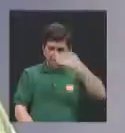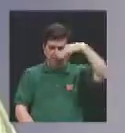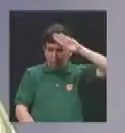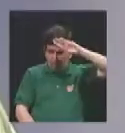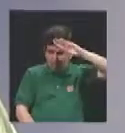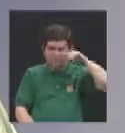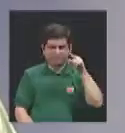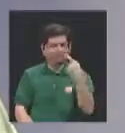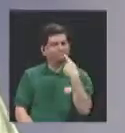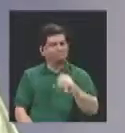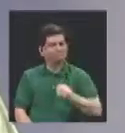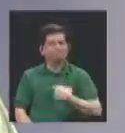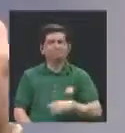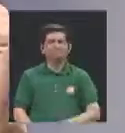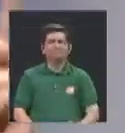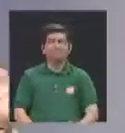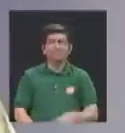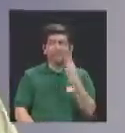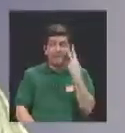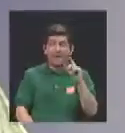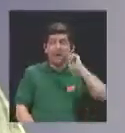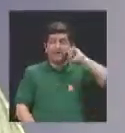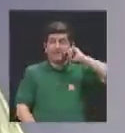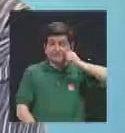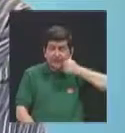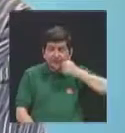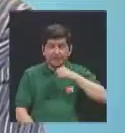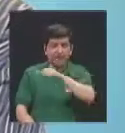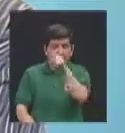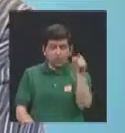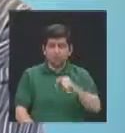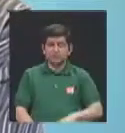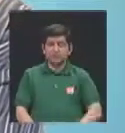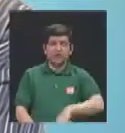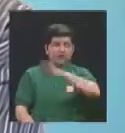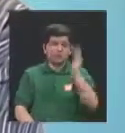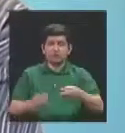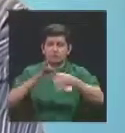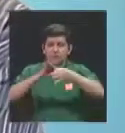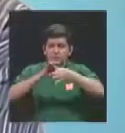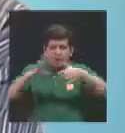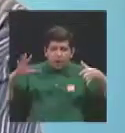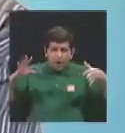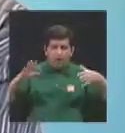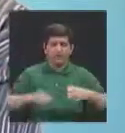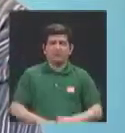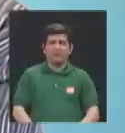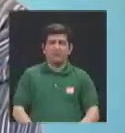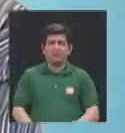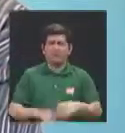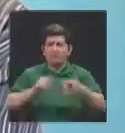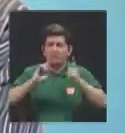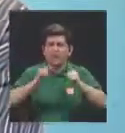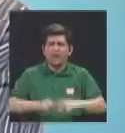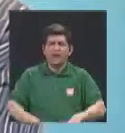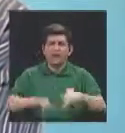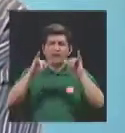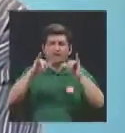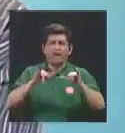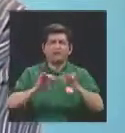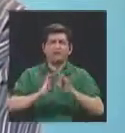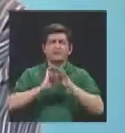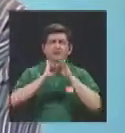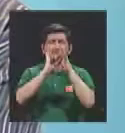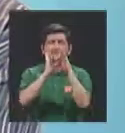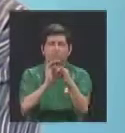siempre unidos en las buenas y en las malas, y ese es el secreto. El oído interno, yo nunca había escuchado a